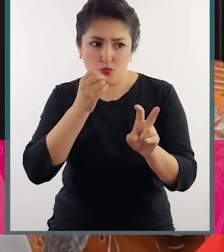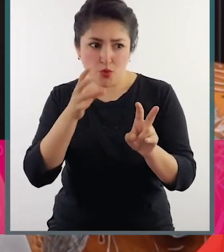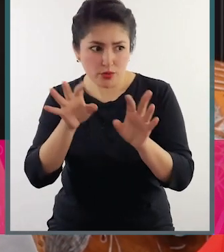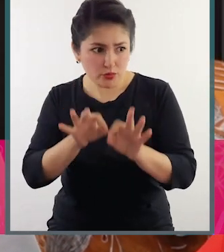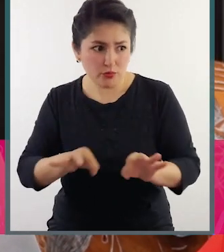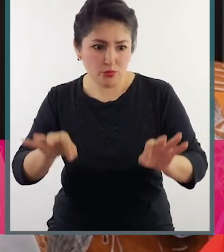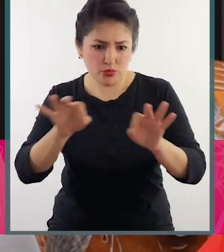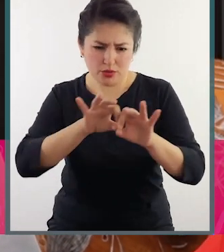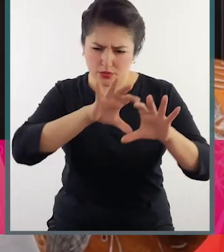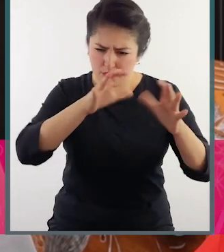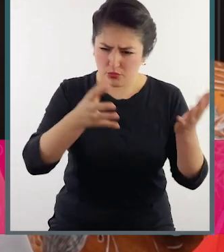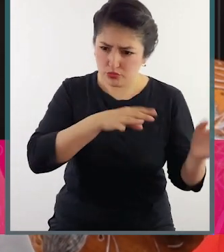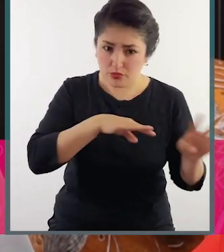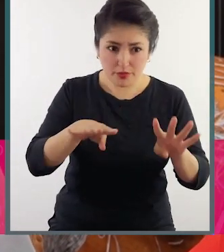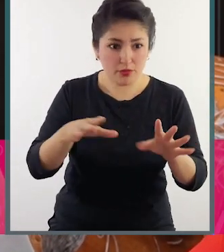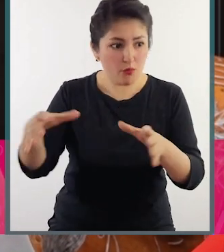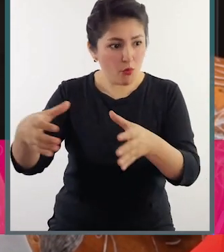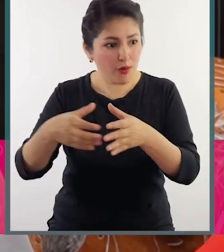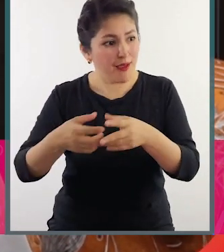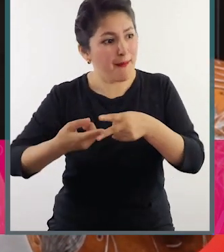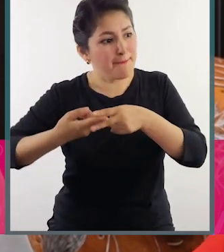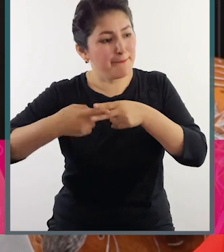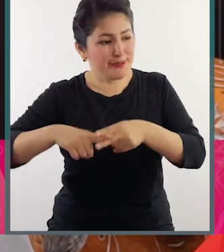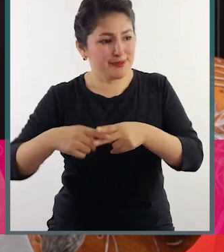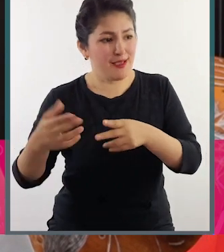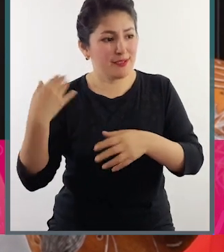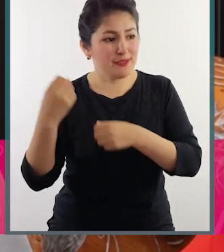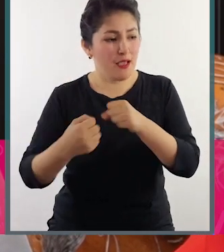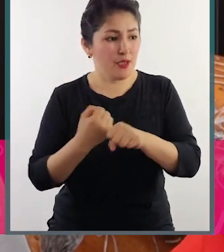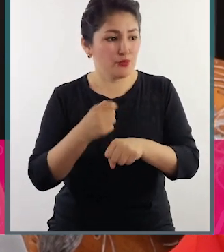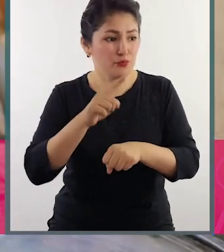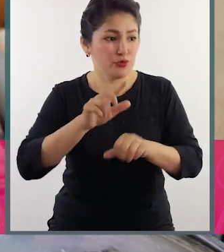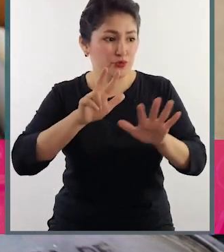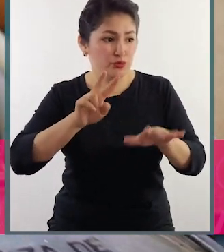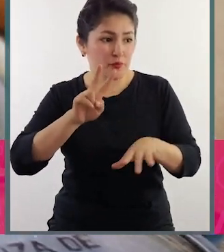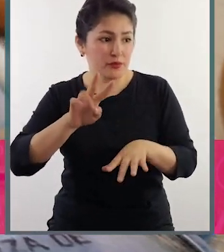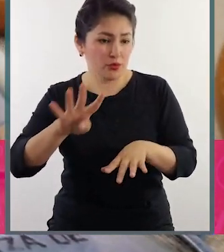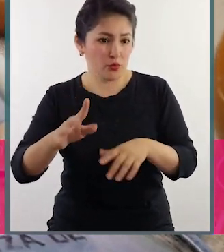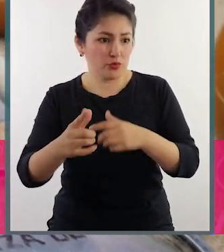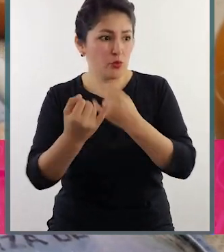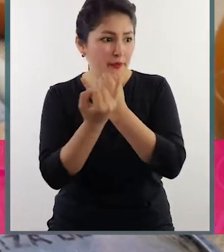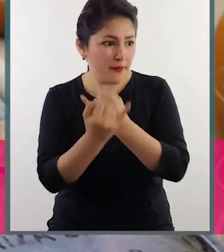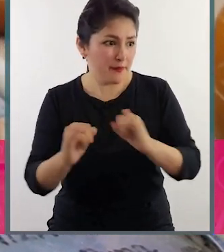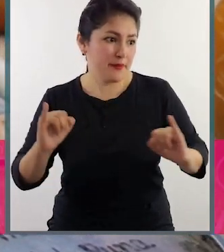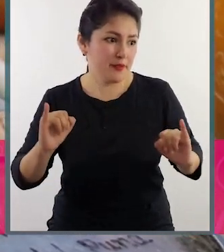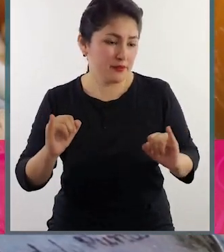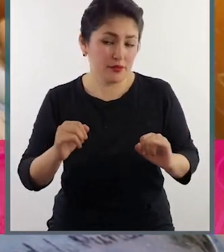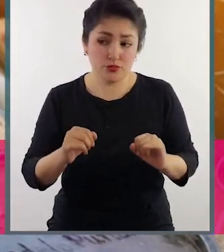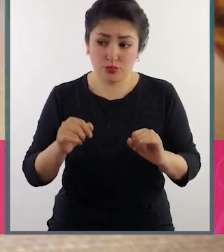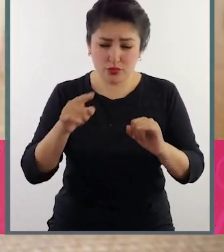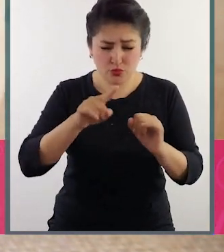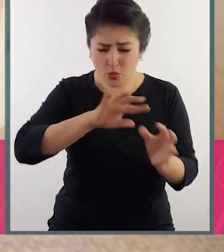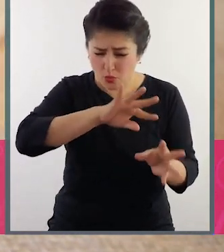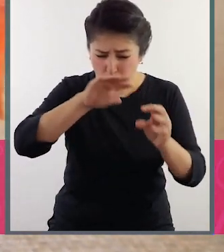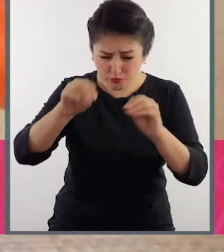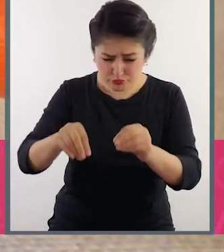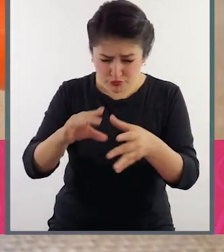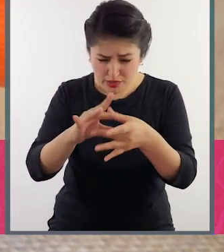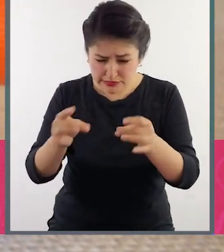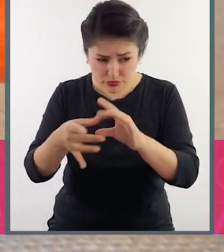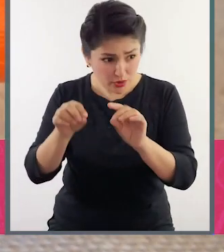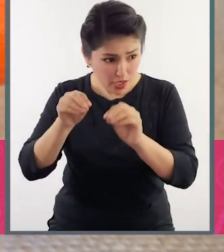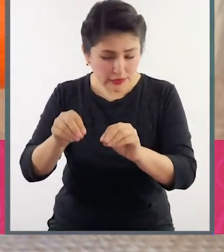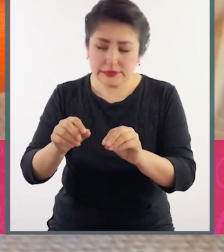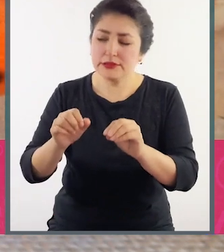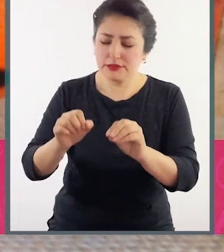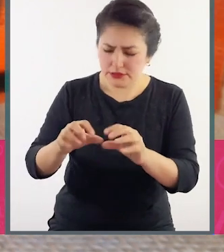el mundo, un grito de la libertad que se dio ahí en 1824, ¿no? Todo eso lo plasma en los mates. Exactamente, todo eso